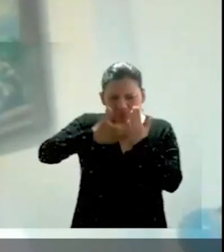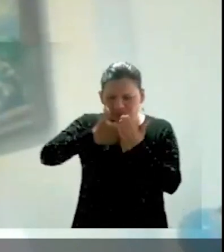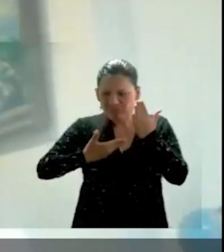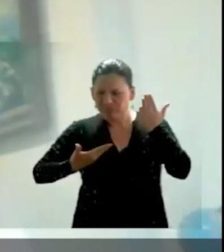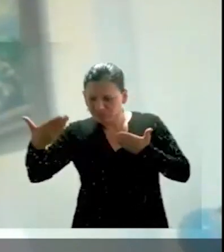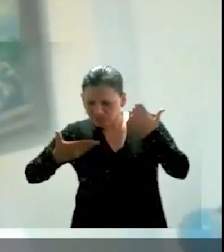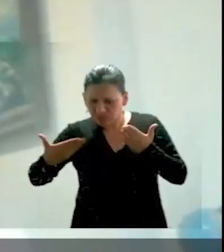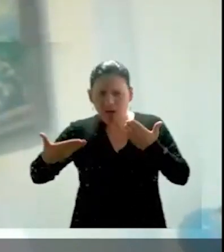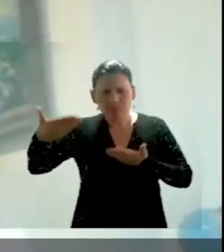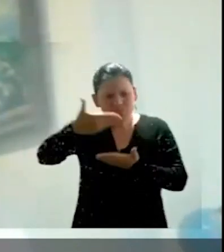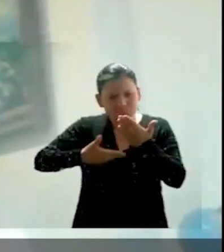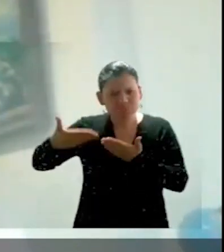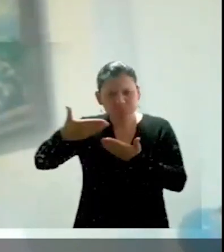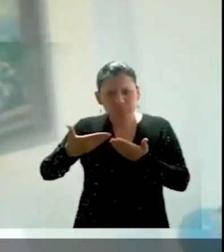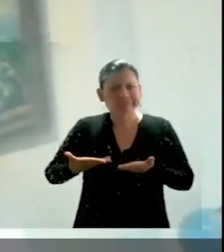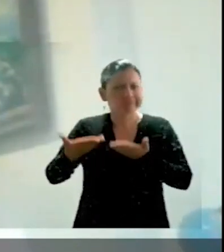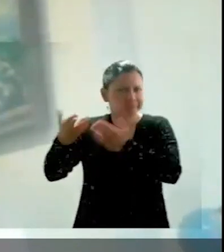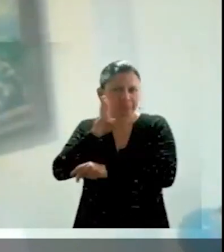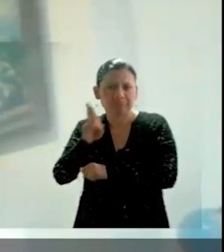ha hecho mucho